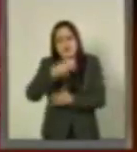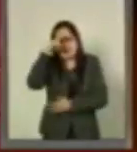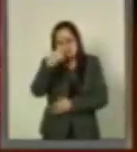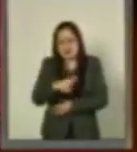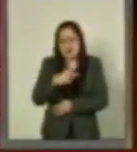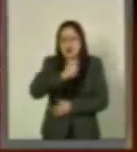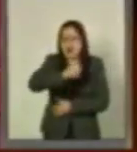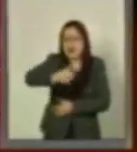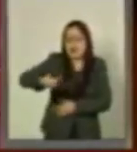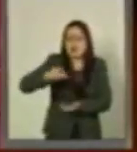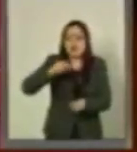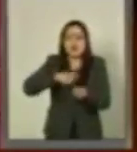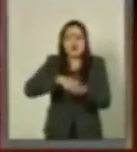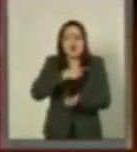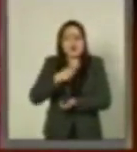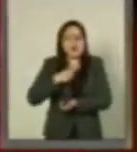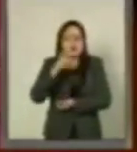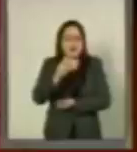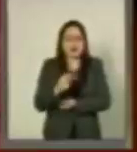Es cierto.